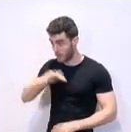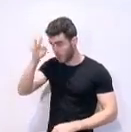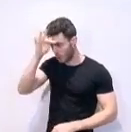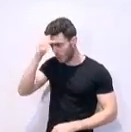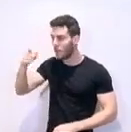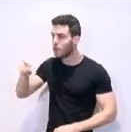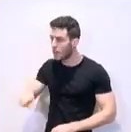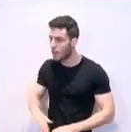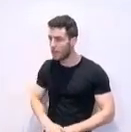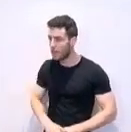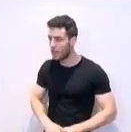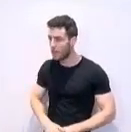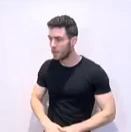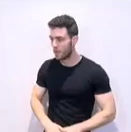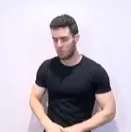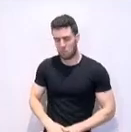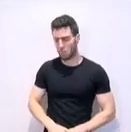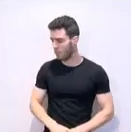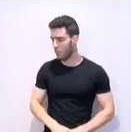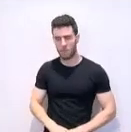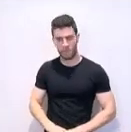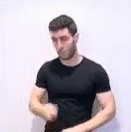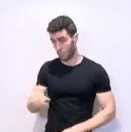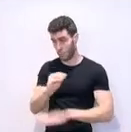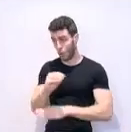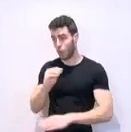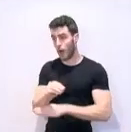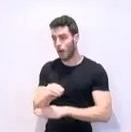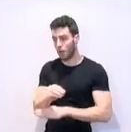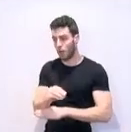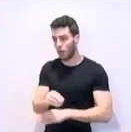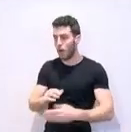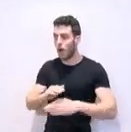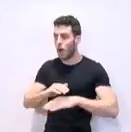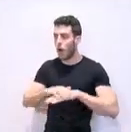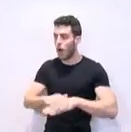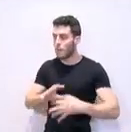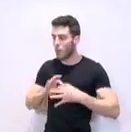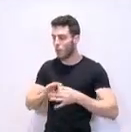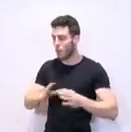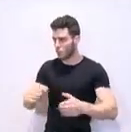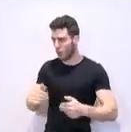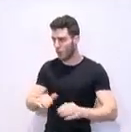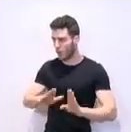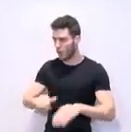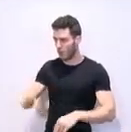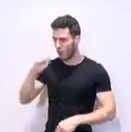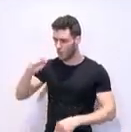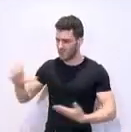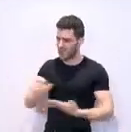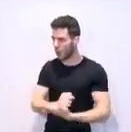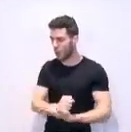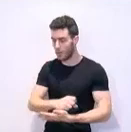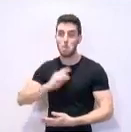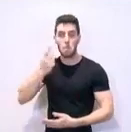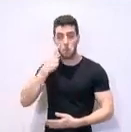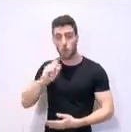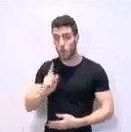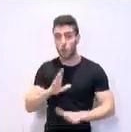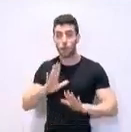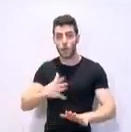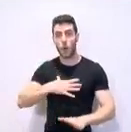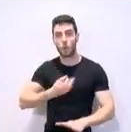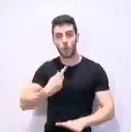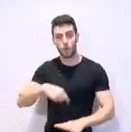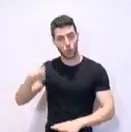No le queda a usted nadie en su lado. Tenga usted cuidado, porque va a tachar de comunista. Igual no nos hemos dado cuenta, pero podemos tomar el poder